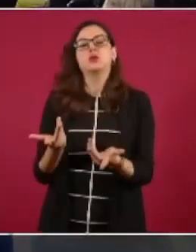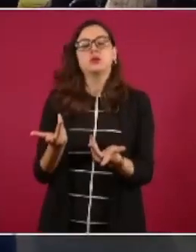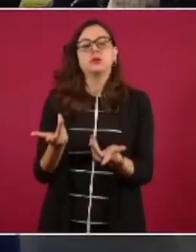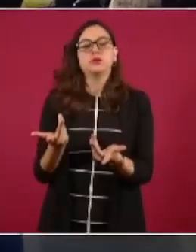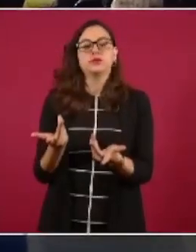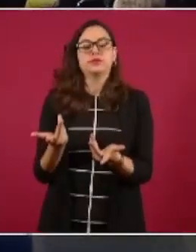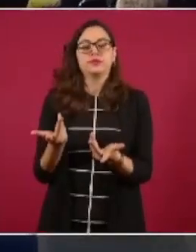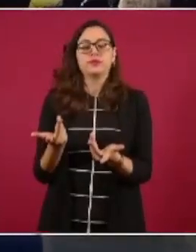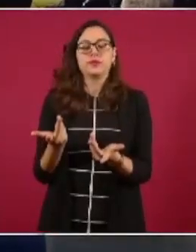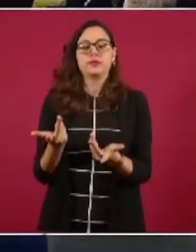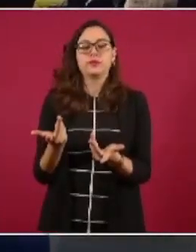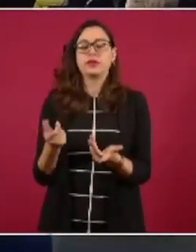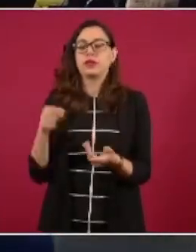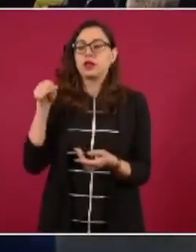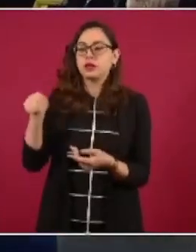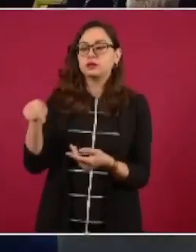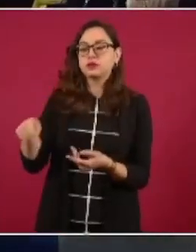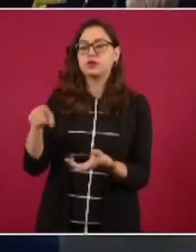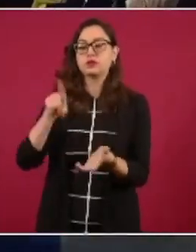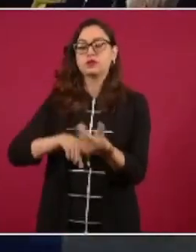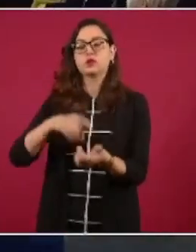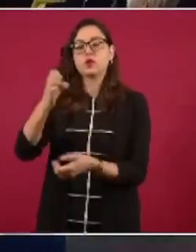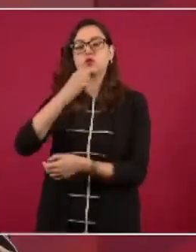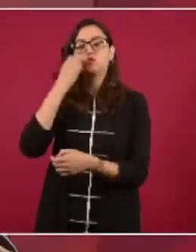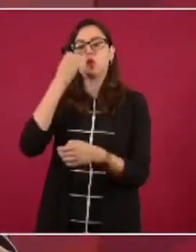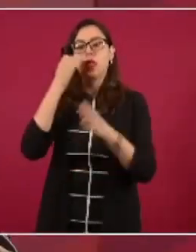ampliar las instalaciones del Colegio Militar,